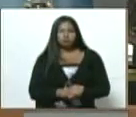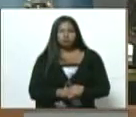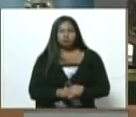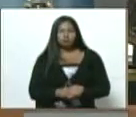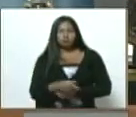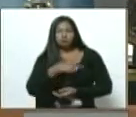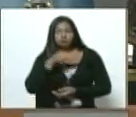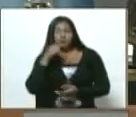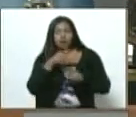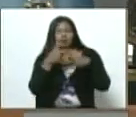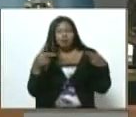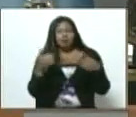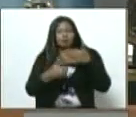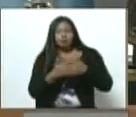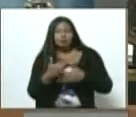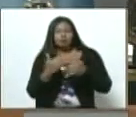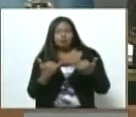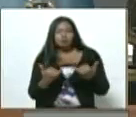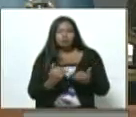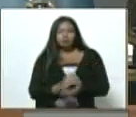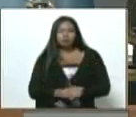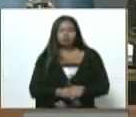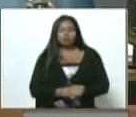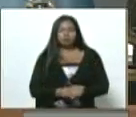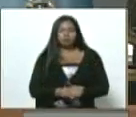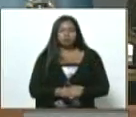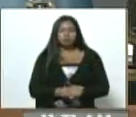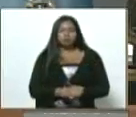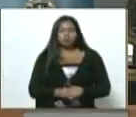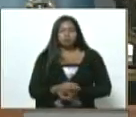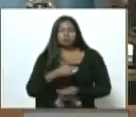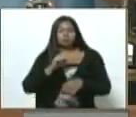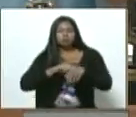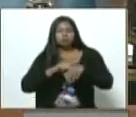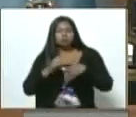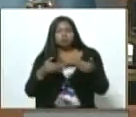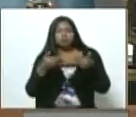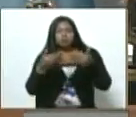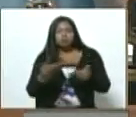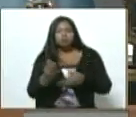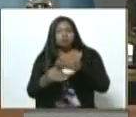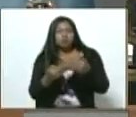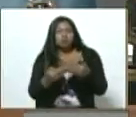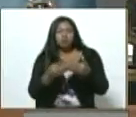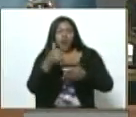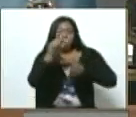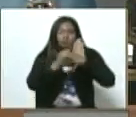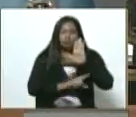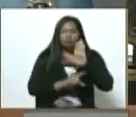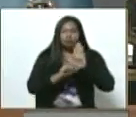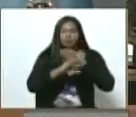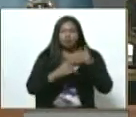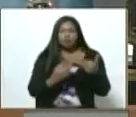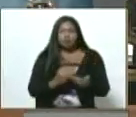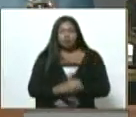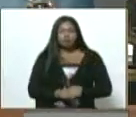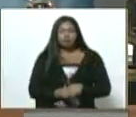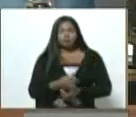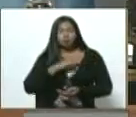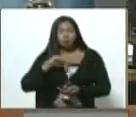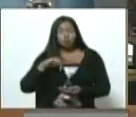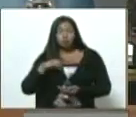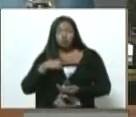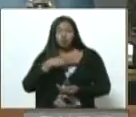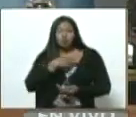sin alargar más esta etapa de la entrega del listado, quiero hacer la